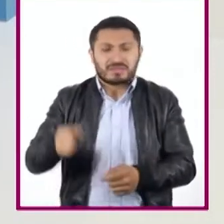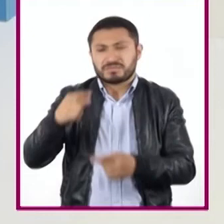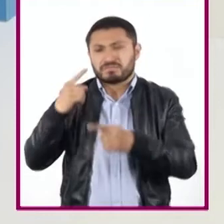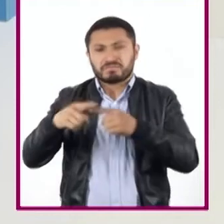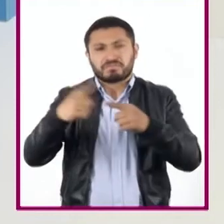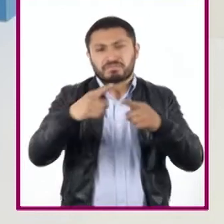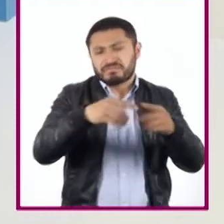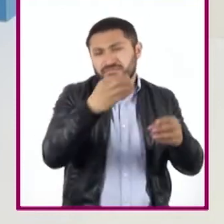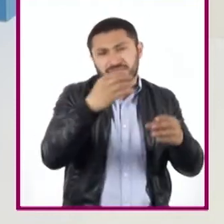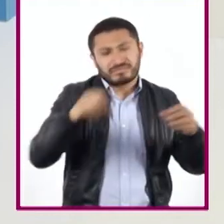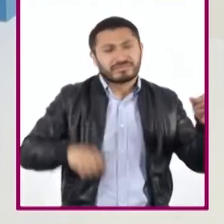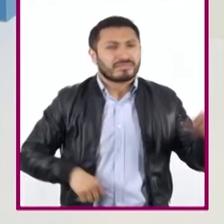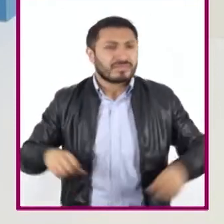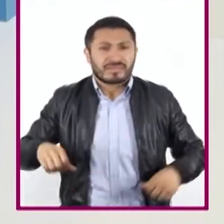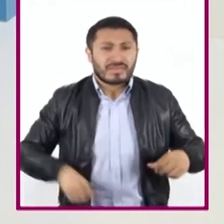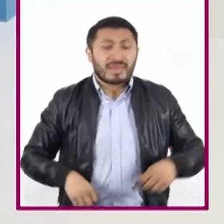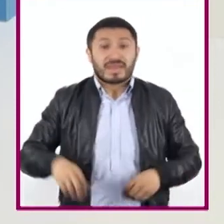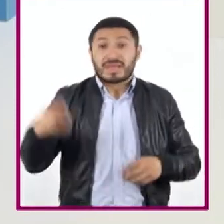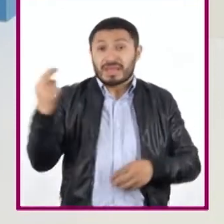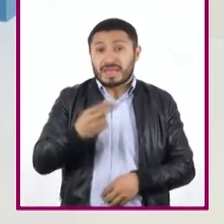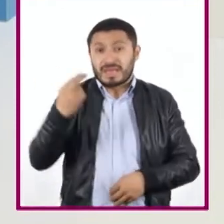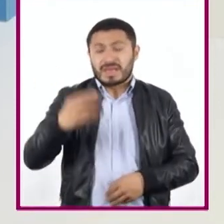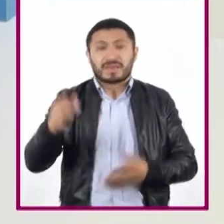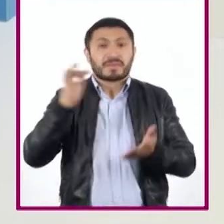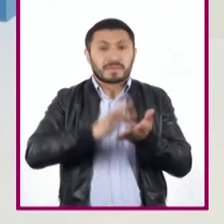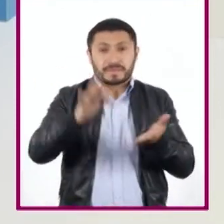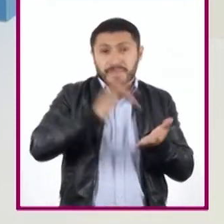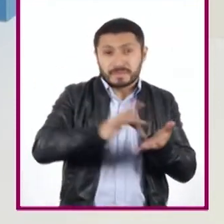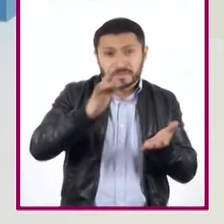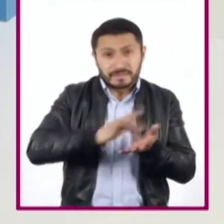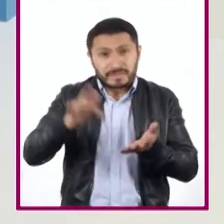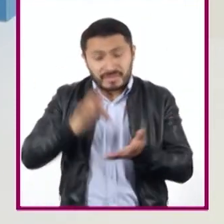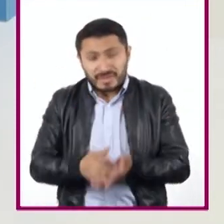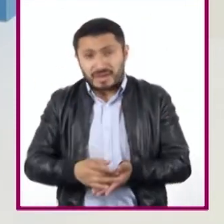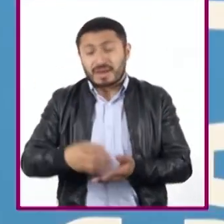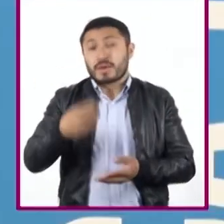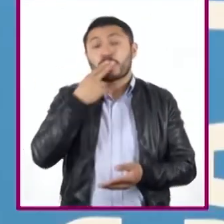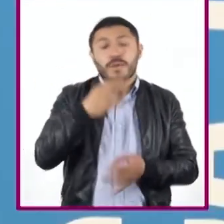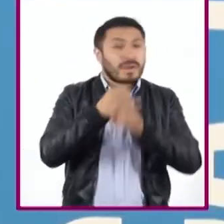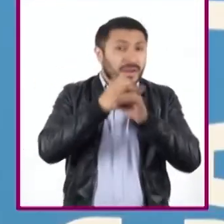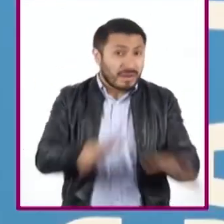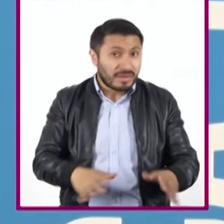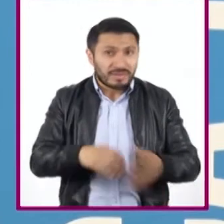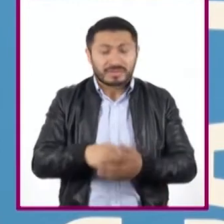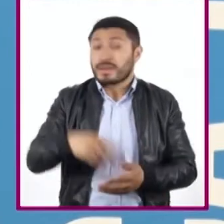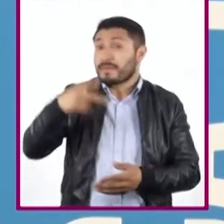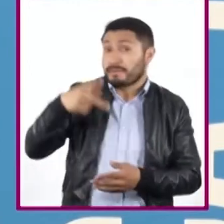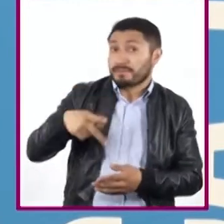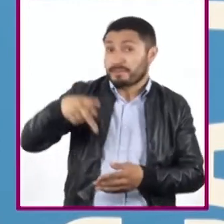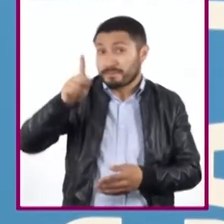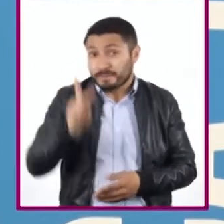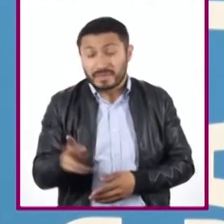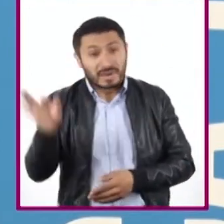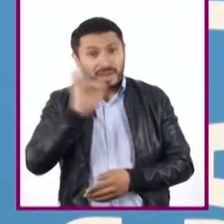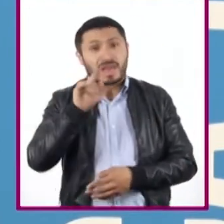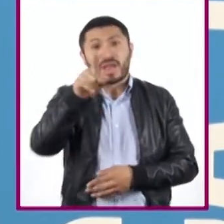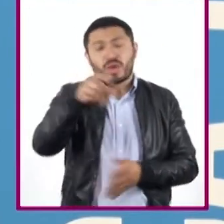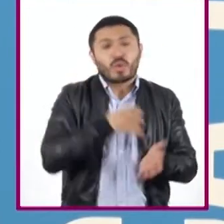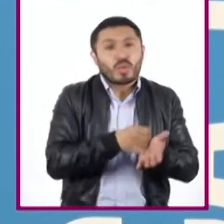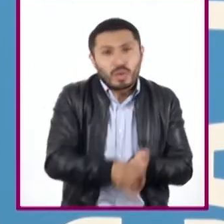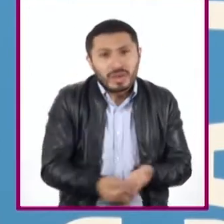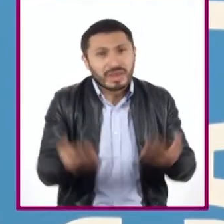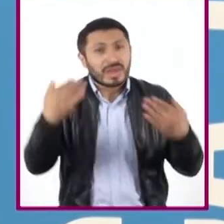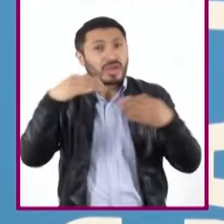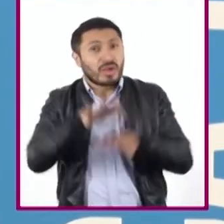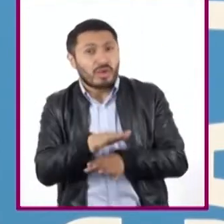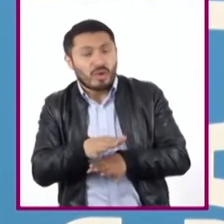muchas. Es necesario apoyarse en determinada información. Sin embargo, si tienen que decidir